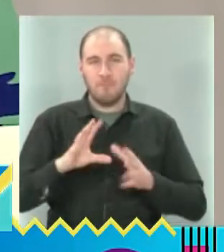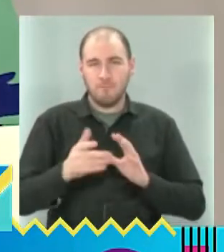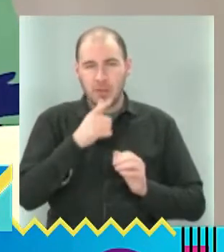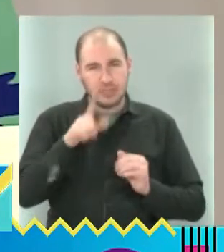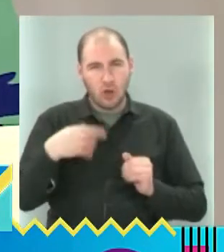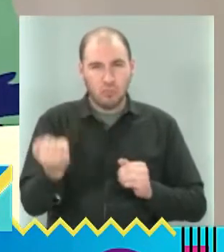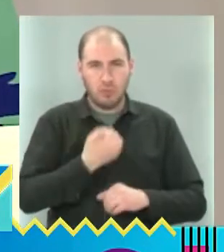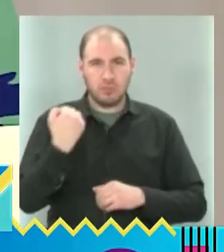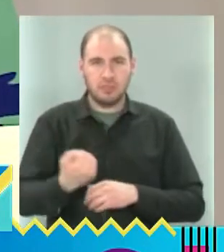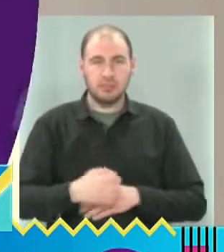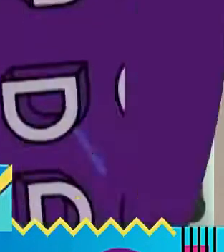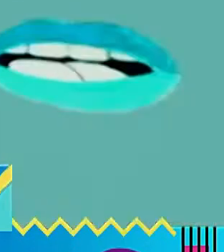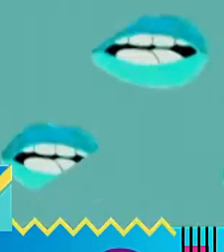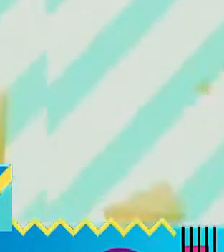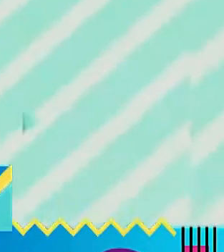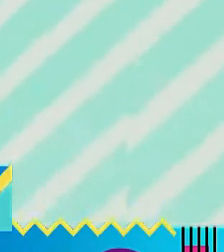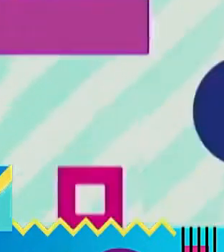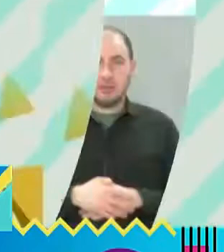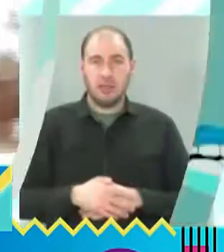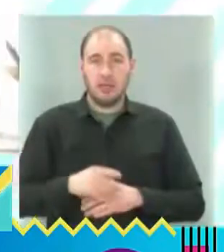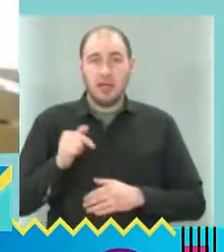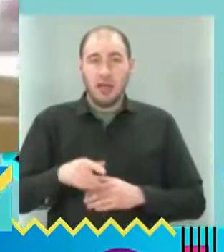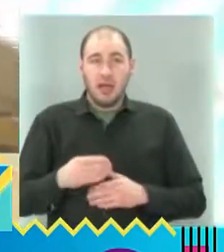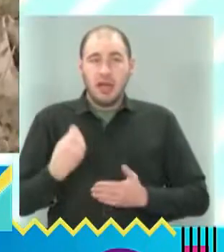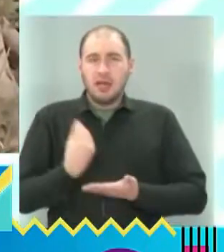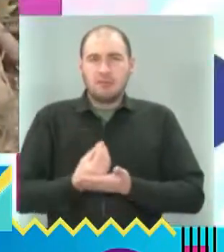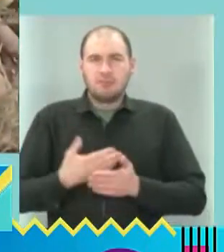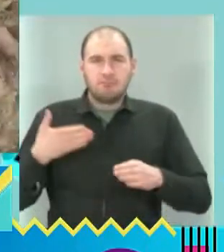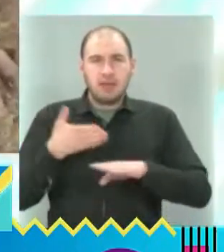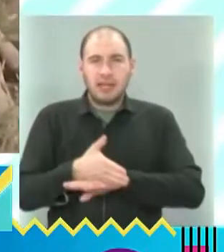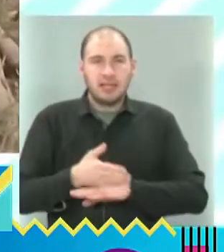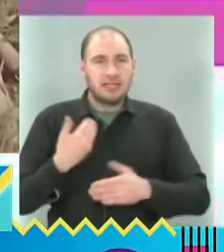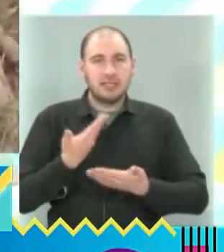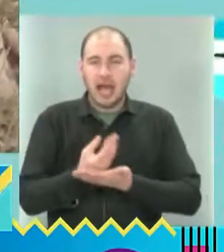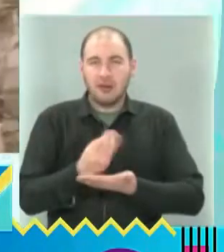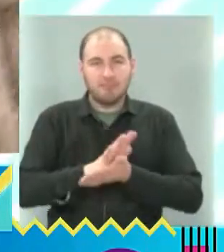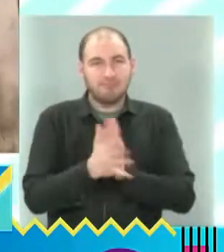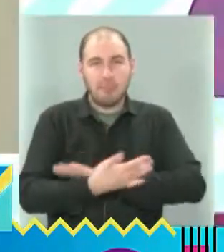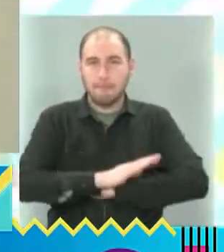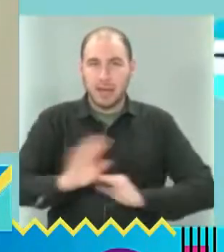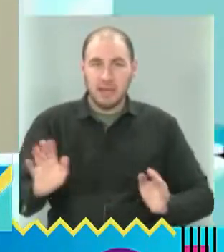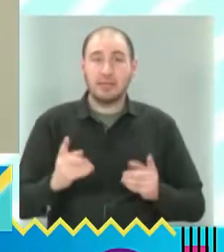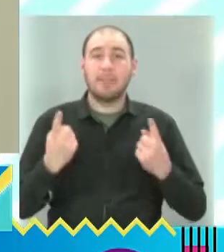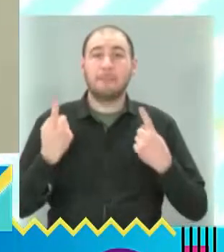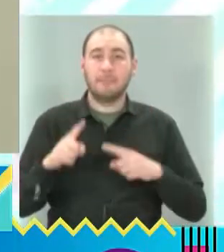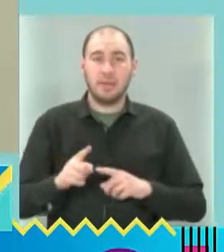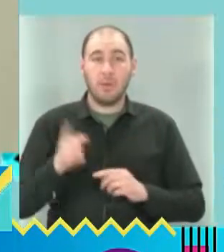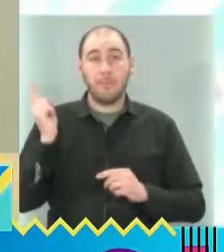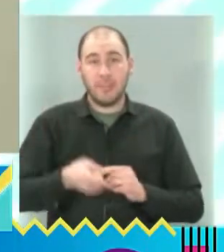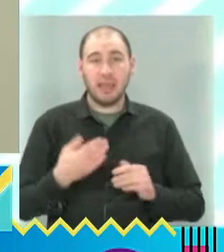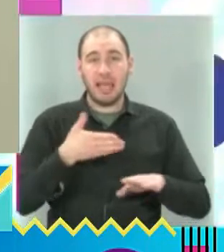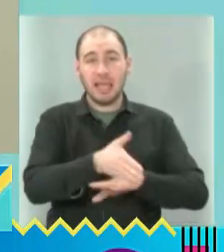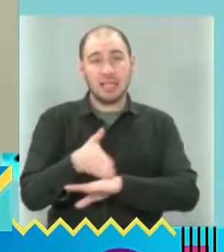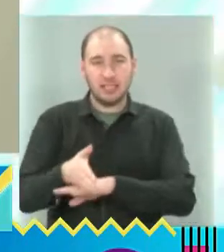son importantes. Se ha congelado de forma formal el tema de las vacantes en el Estado, pero sí se establecen